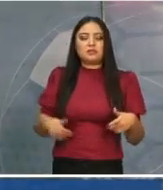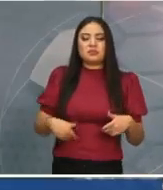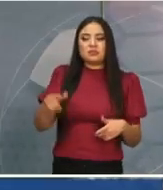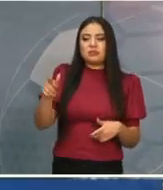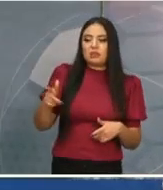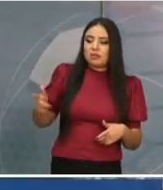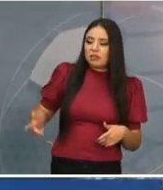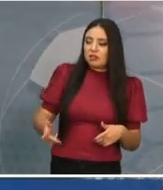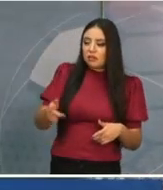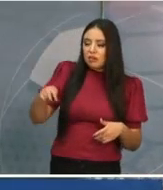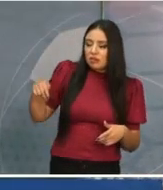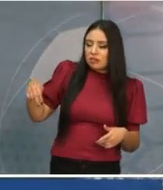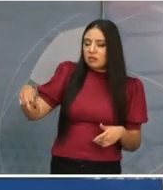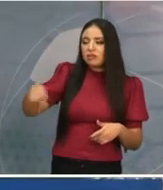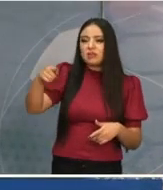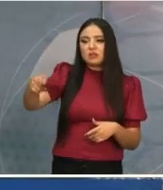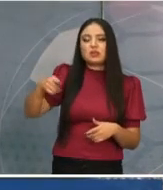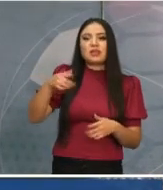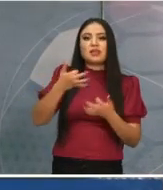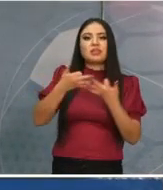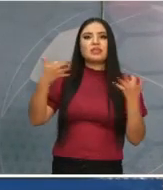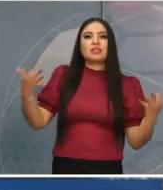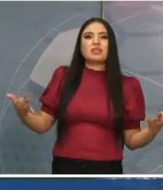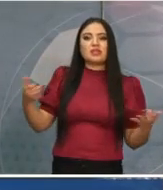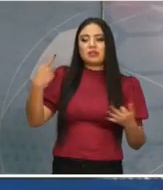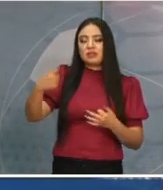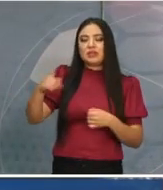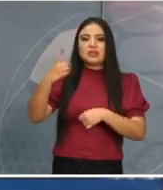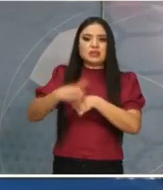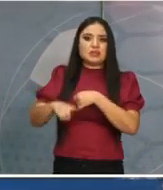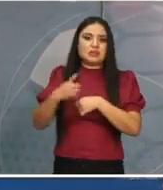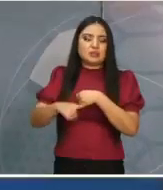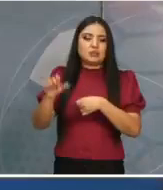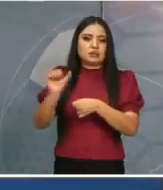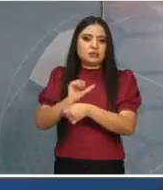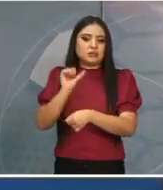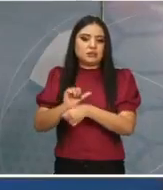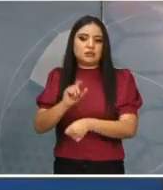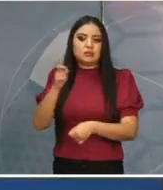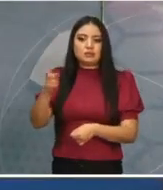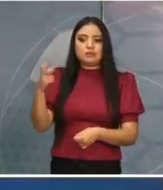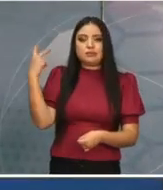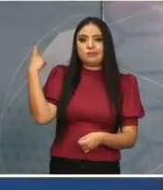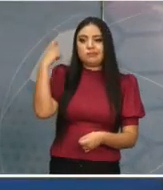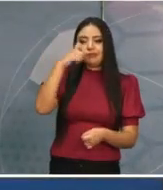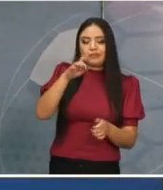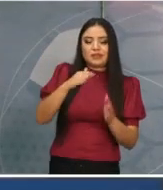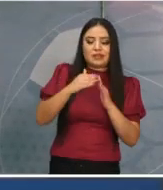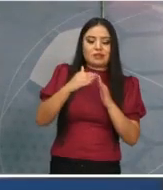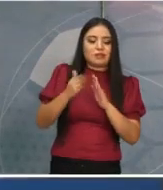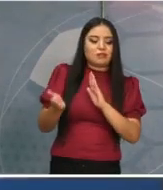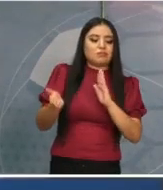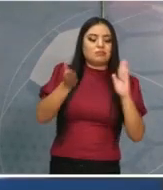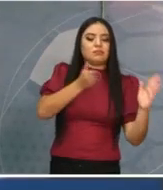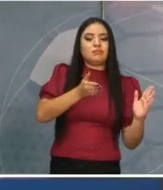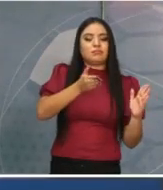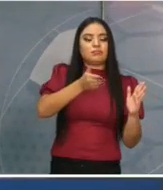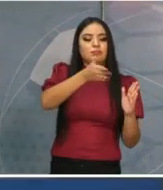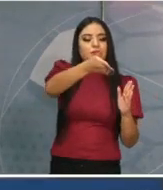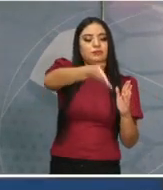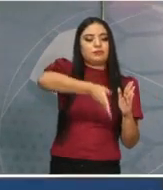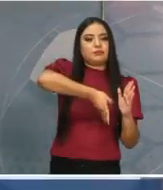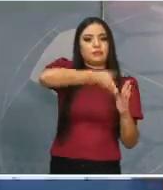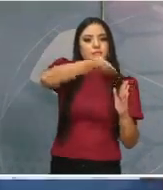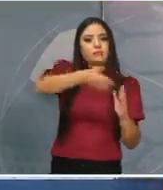además de dañar los automóviles afecta a los habitantes de las casas que se ubican en las faldas de la vía del tren hace